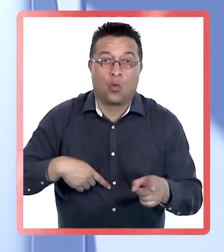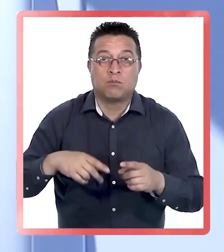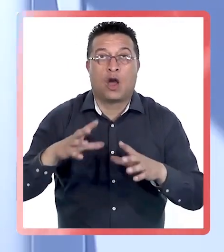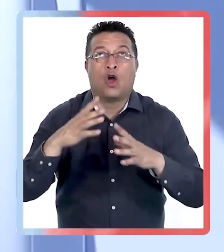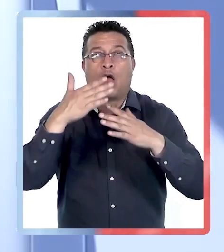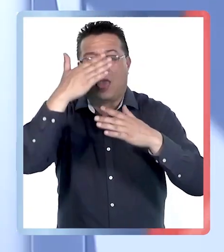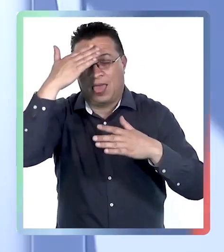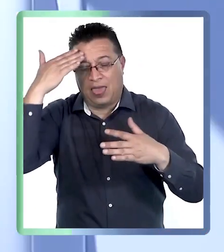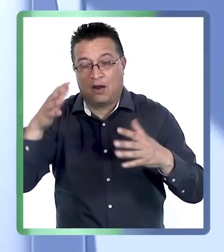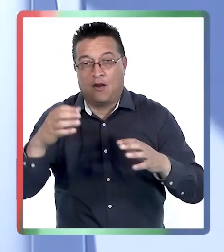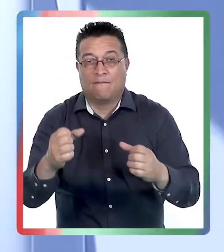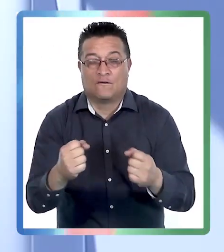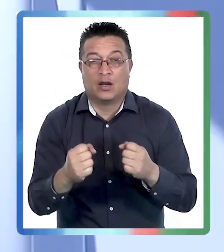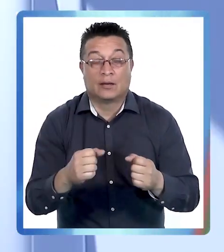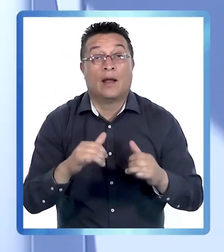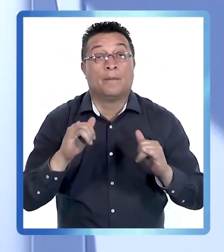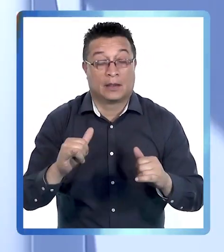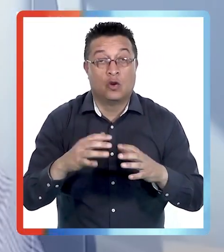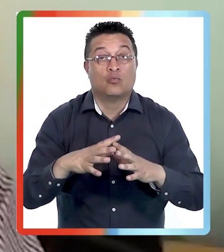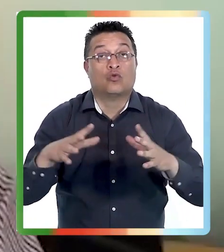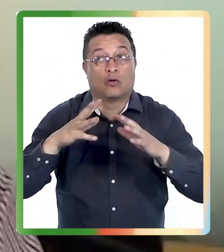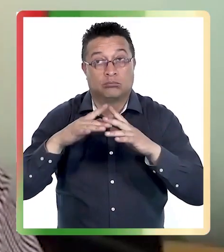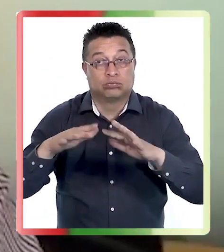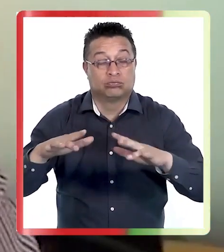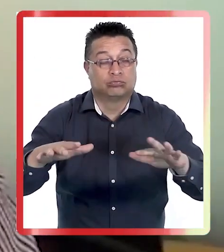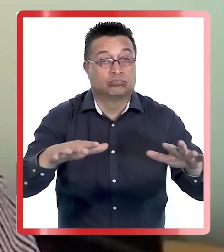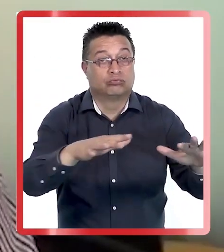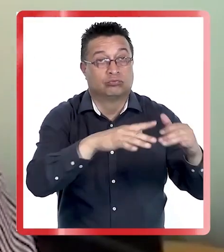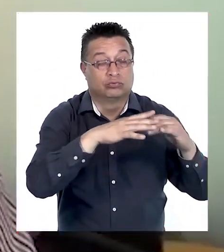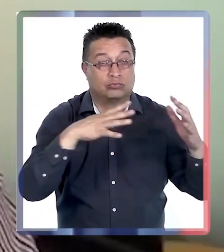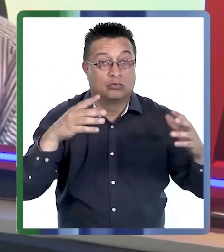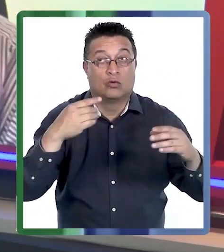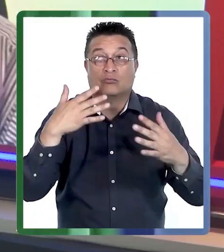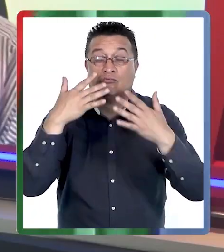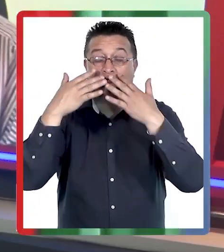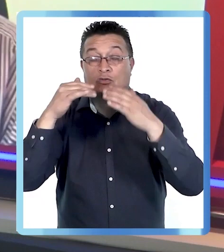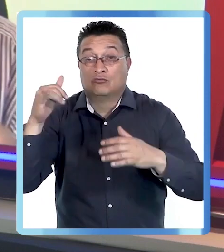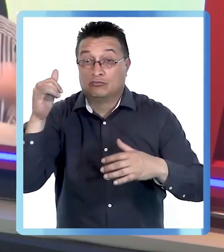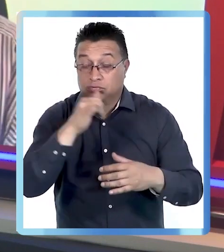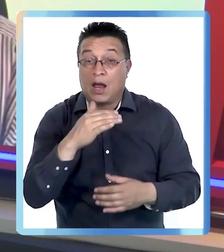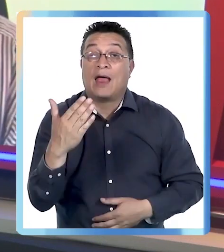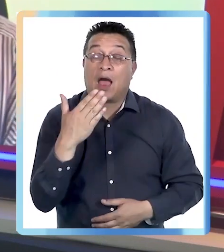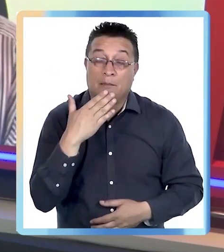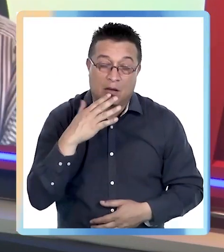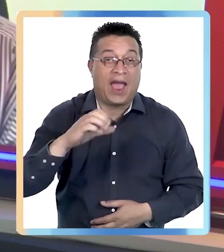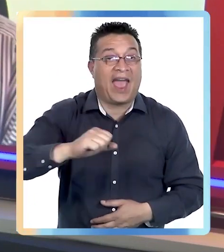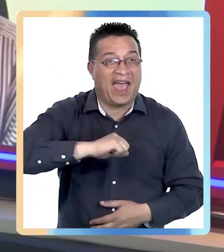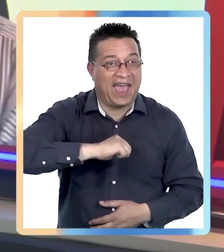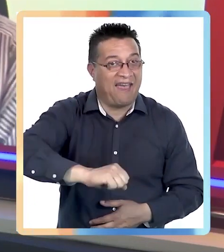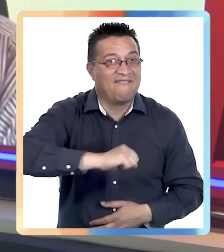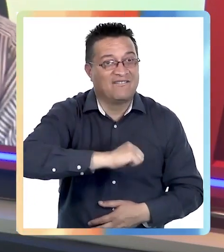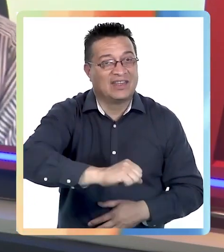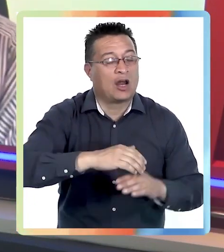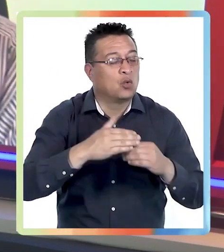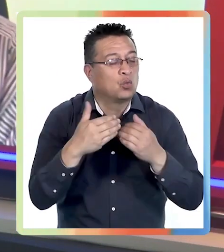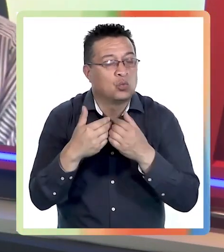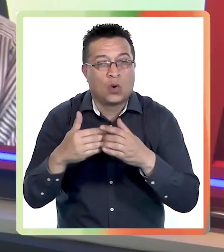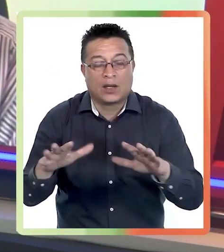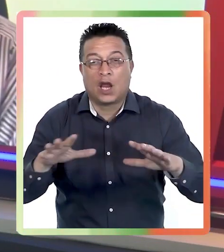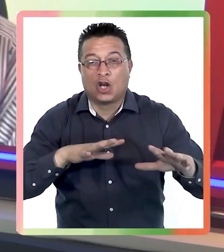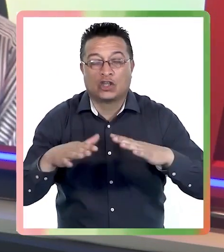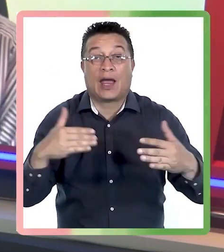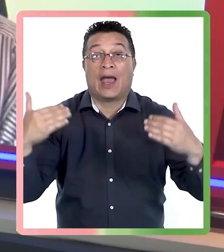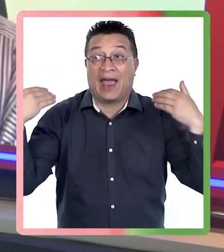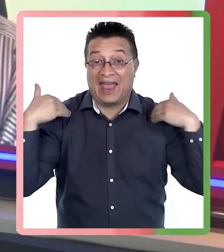un golpe de calor. Y para la alta circulación de medios particulados, evidentemente evitar todo tipo